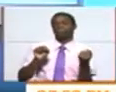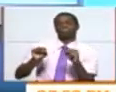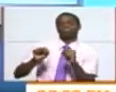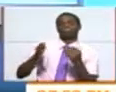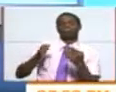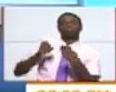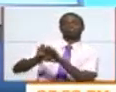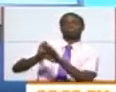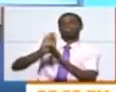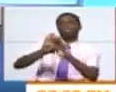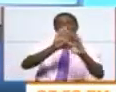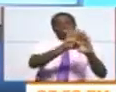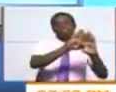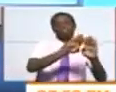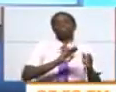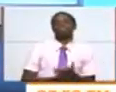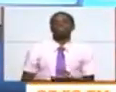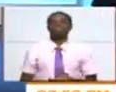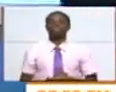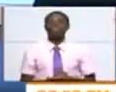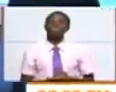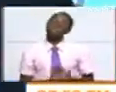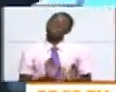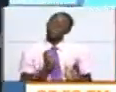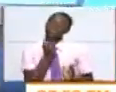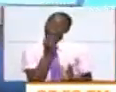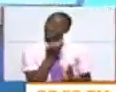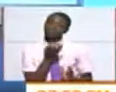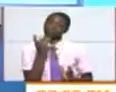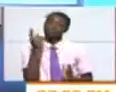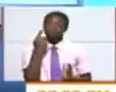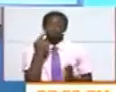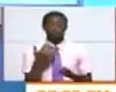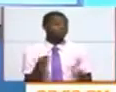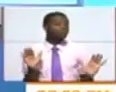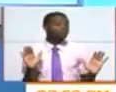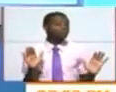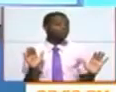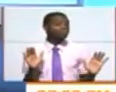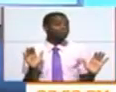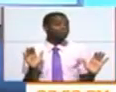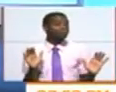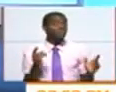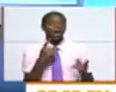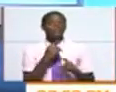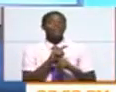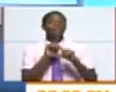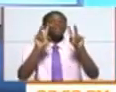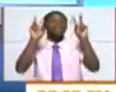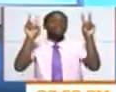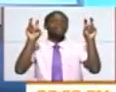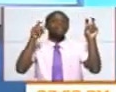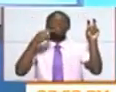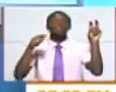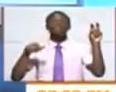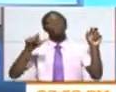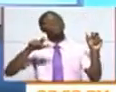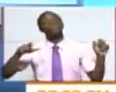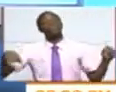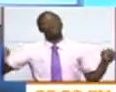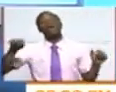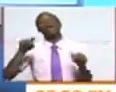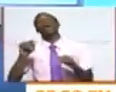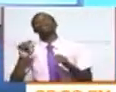podamos. Bueno, ahí lo tienen ustedes. Premisa, represores a manifestantes